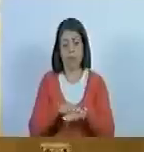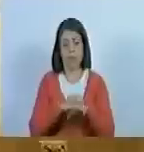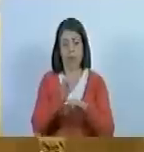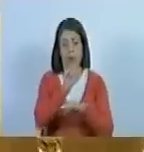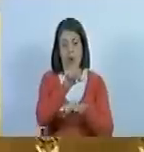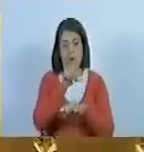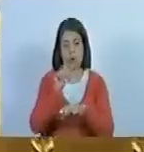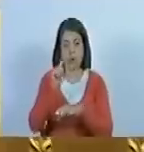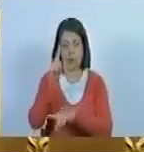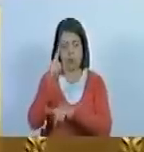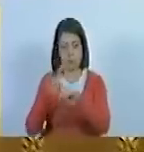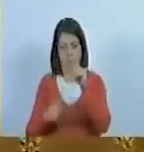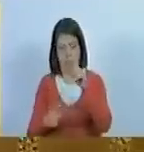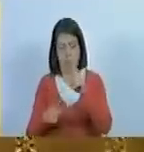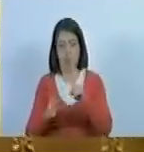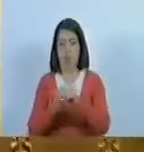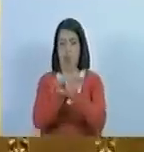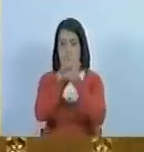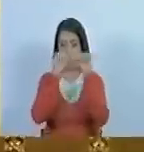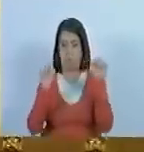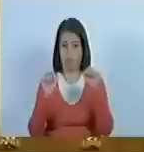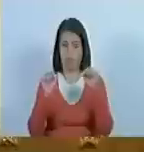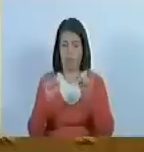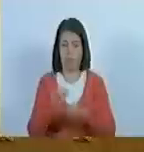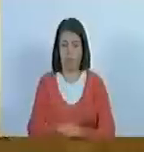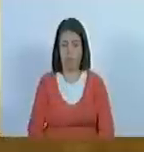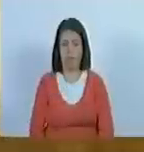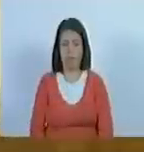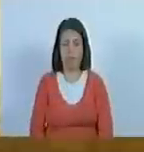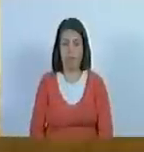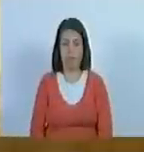las 11:30 de la mañana.